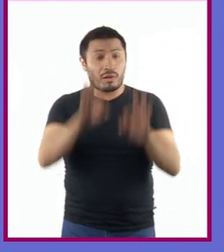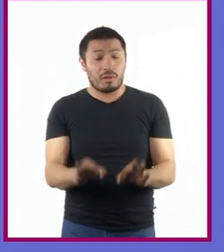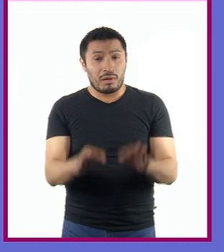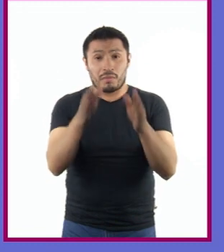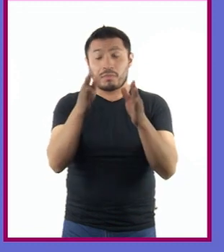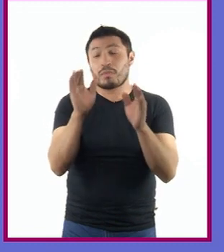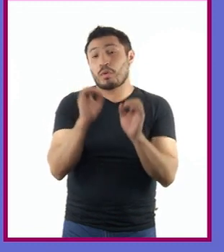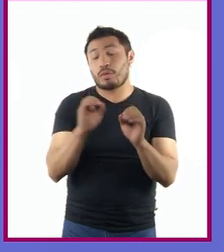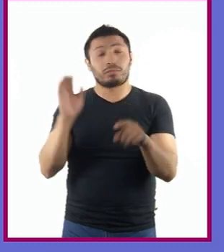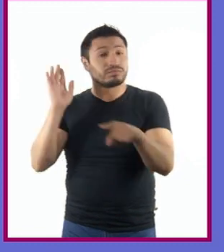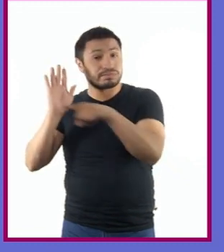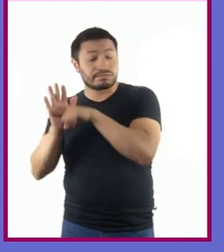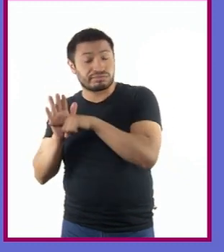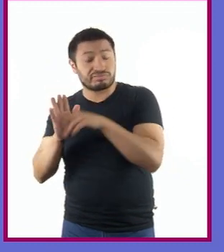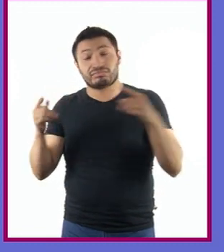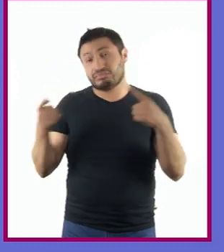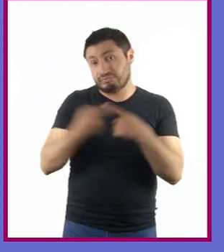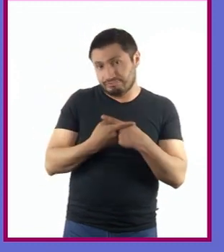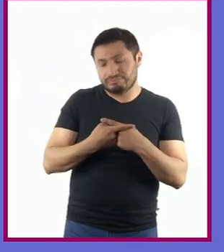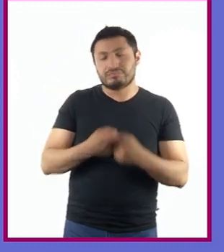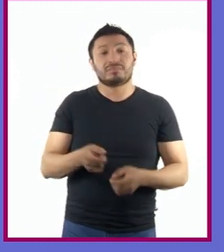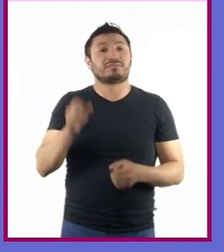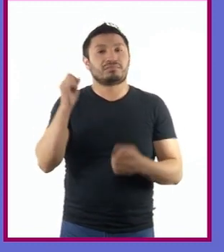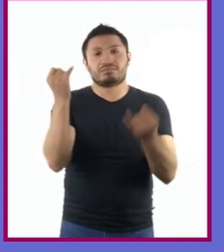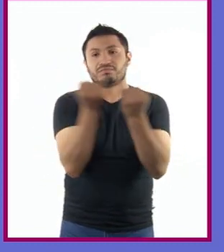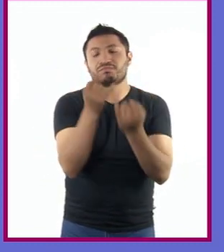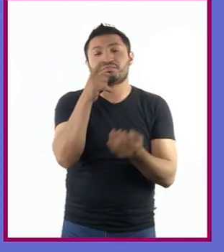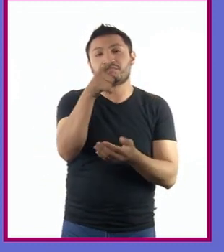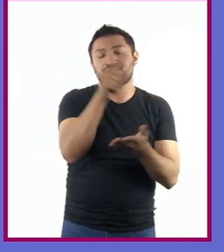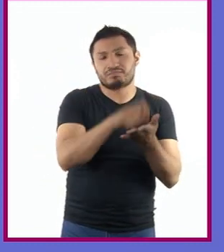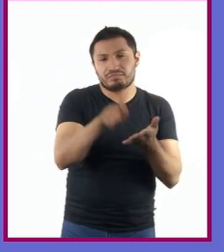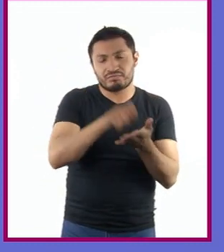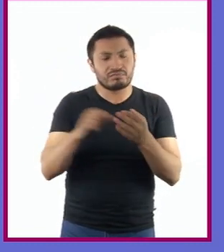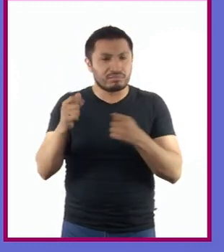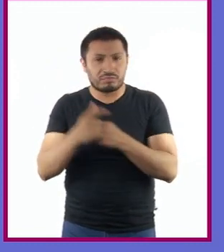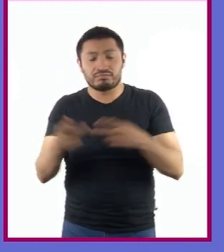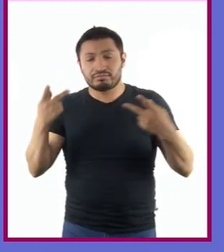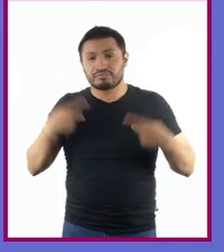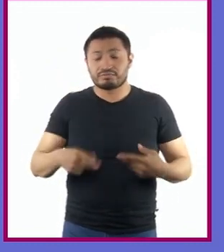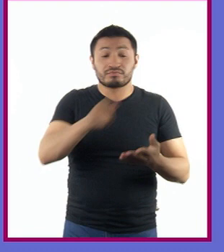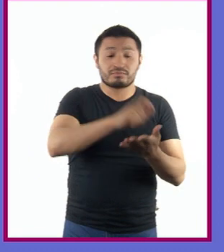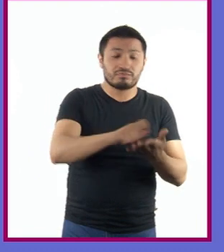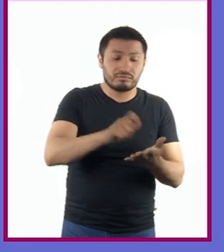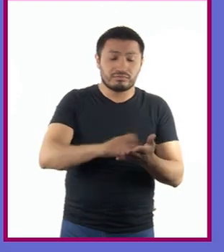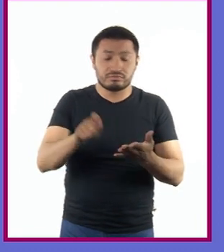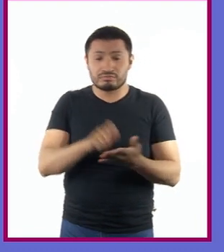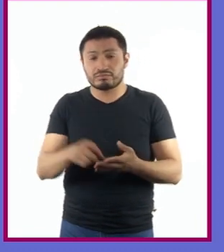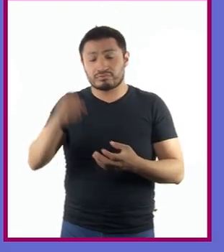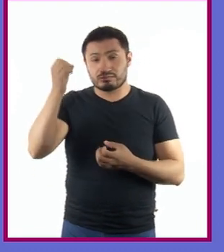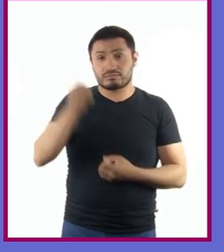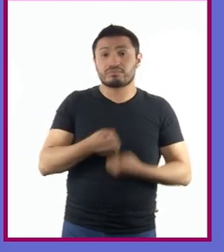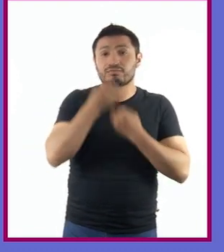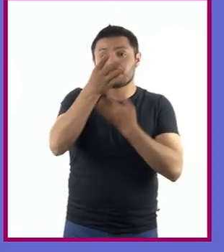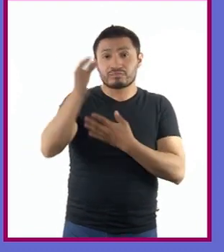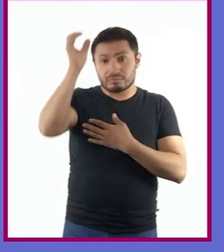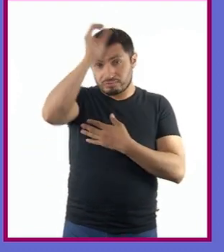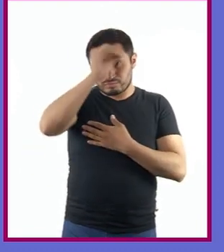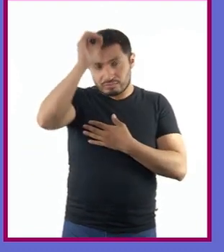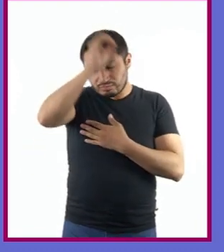en contra. Lo mismo sucede cuando se escribe un texto. Los autores exponen su postura sobre un tema o asunto, es